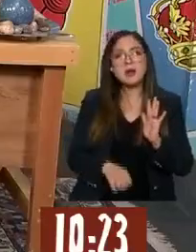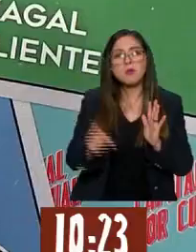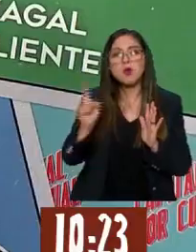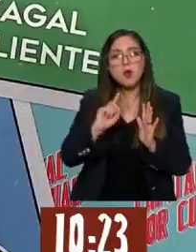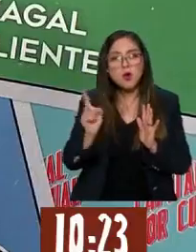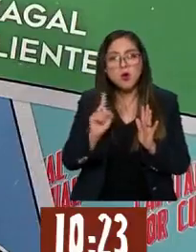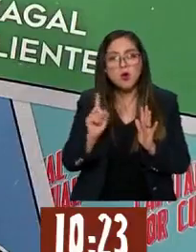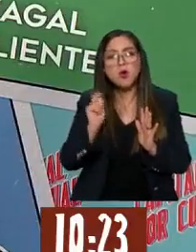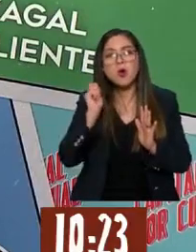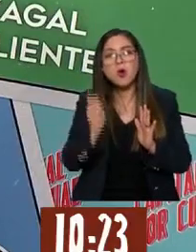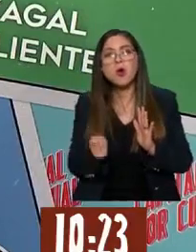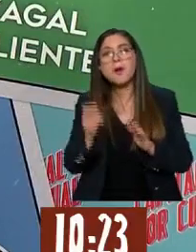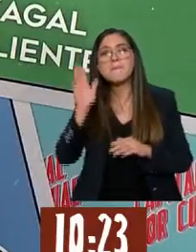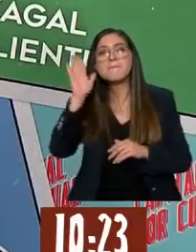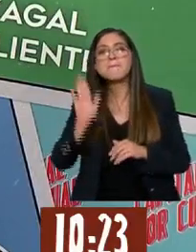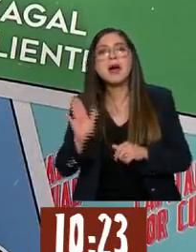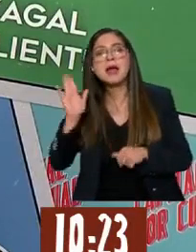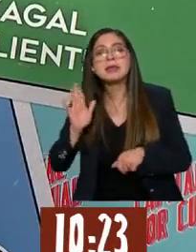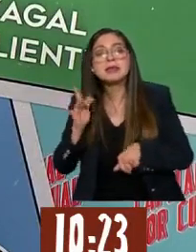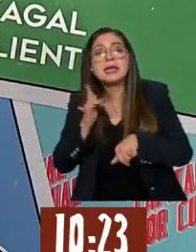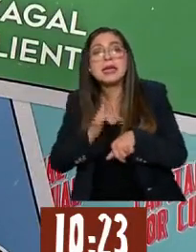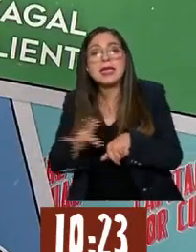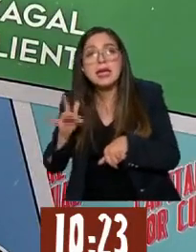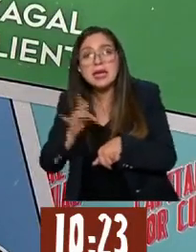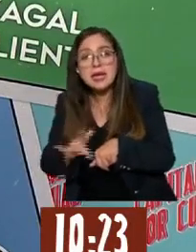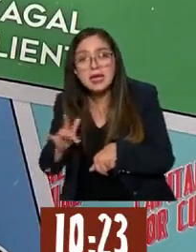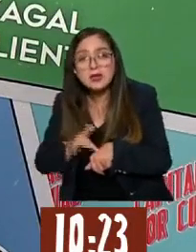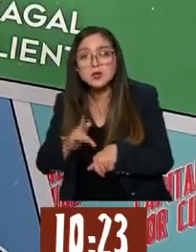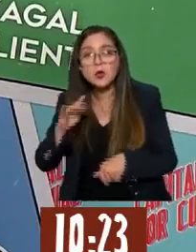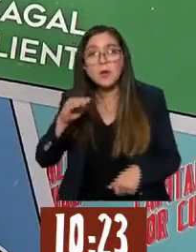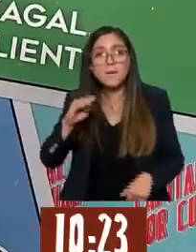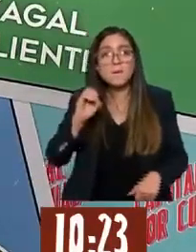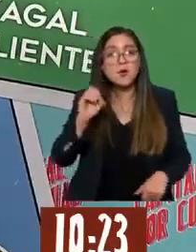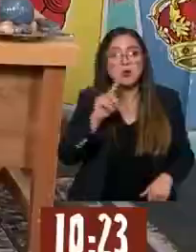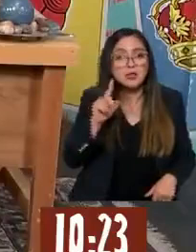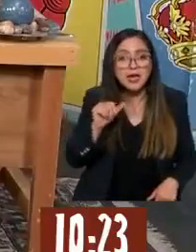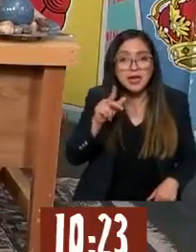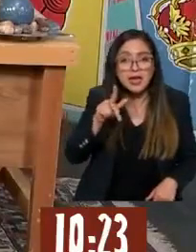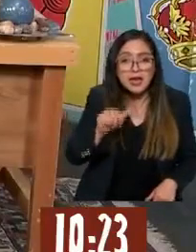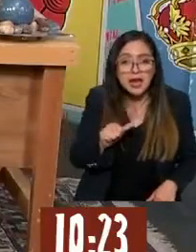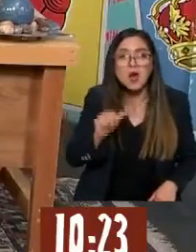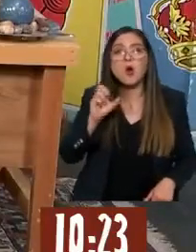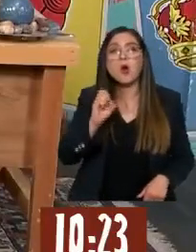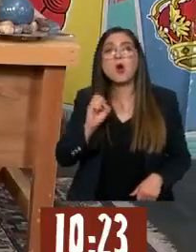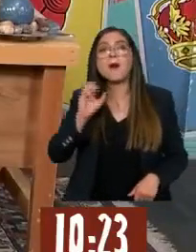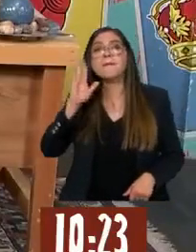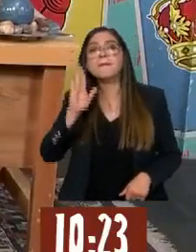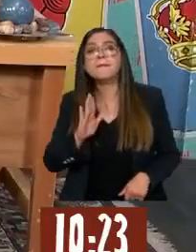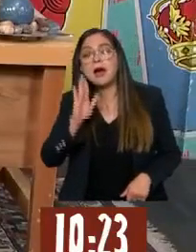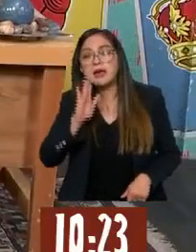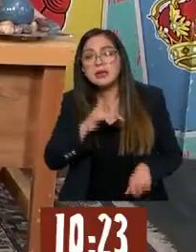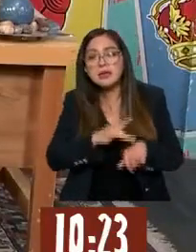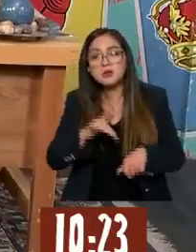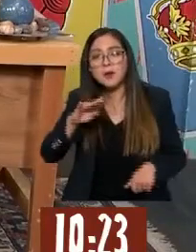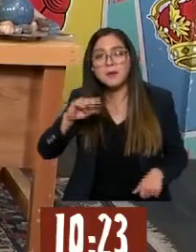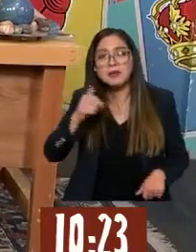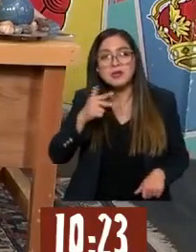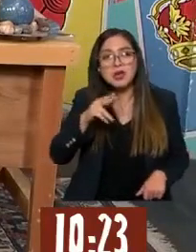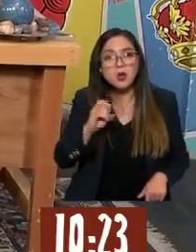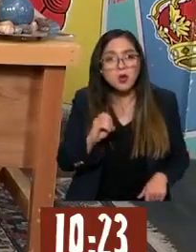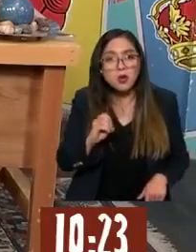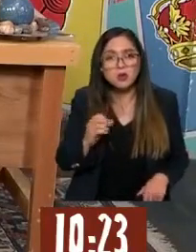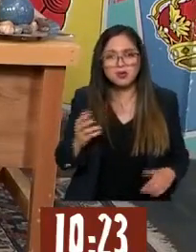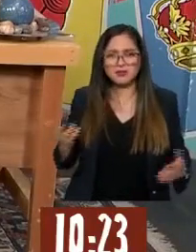sino es tipo queso. O sea, casi queso mozzarella, casi queso manchego. ¡Qué barbaridad! Ya no quiero